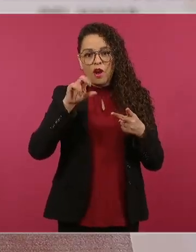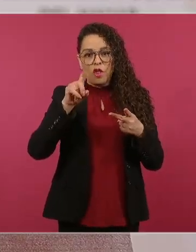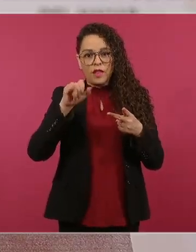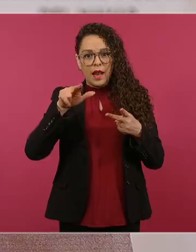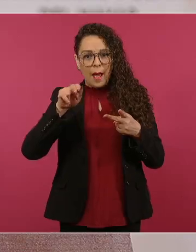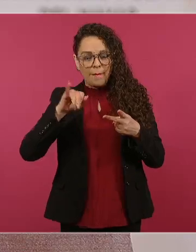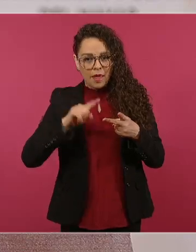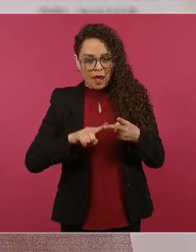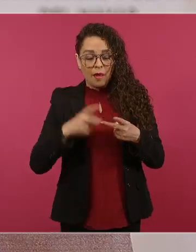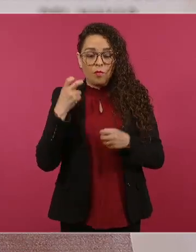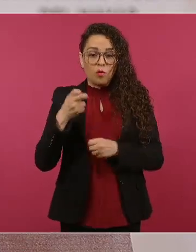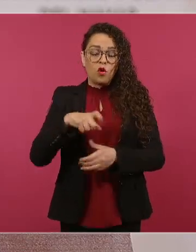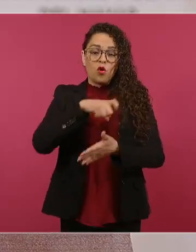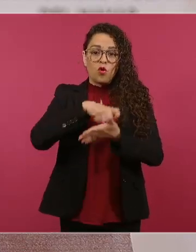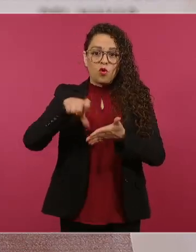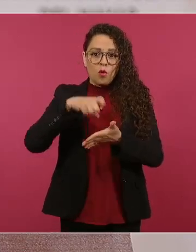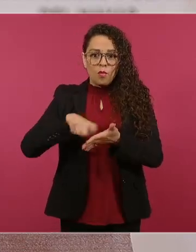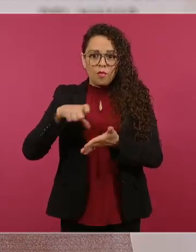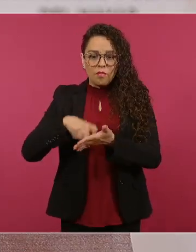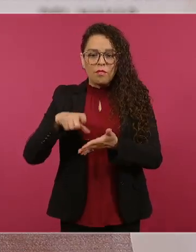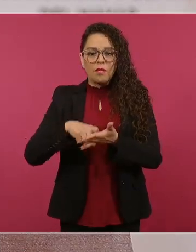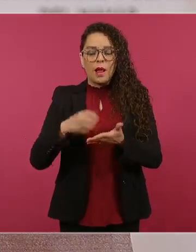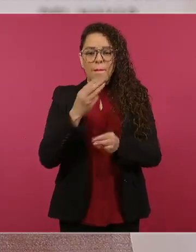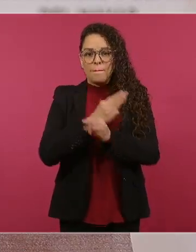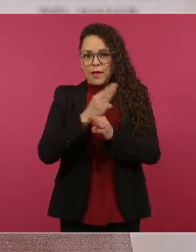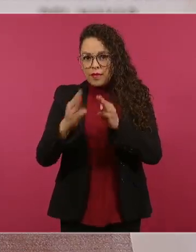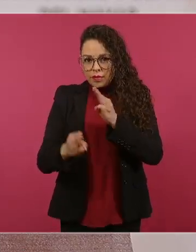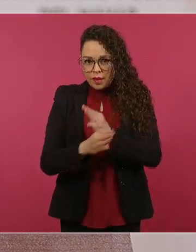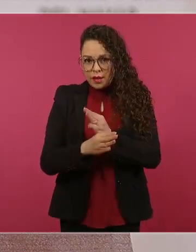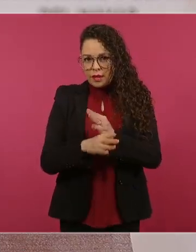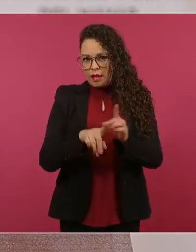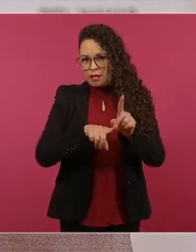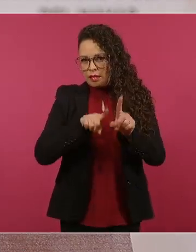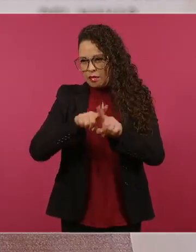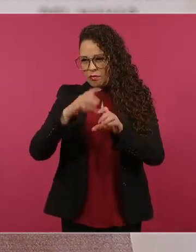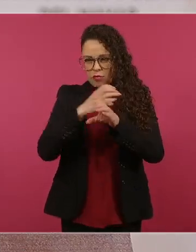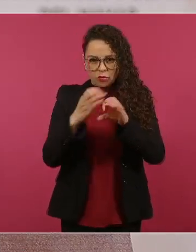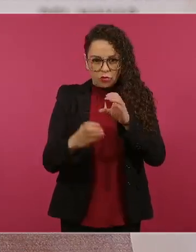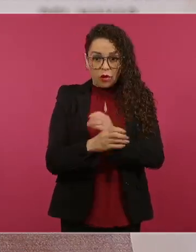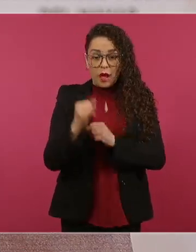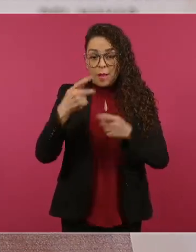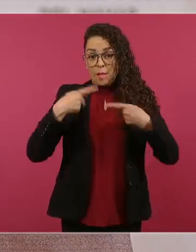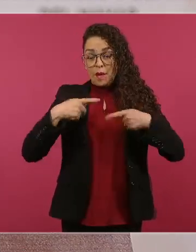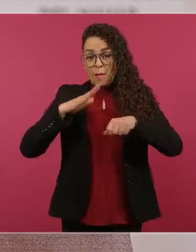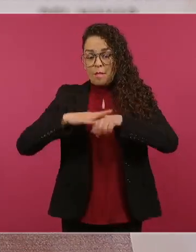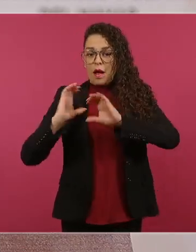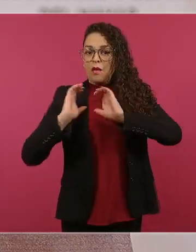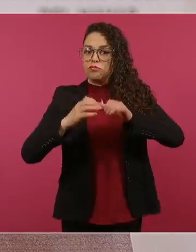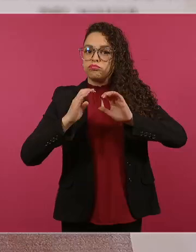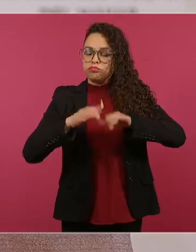equipo, contratación de personal, compra de insumos, y se está avanzando también de manera muy